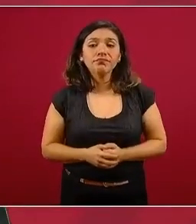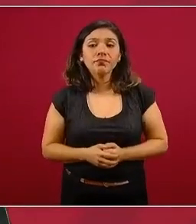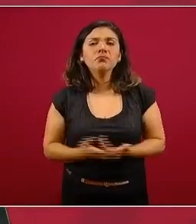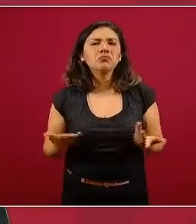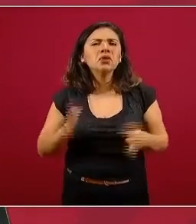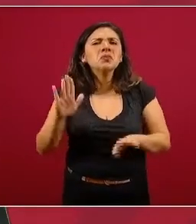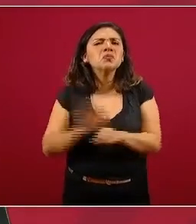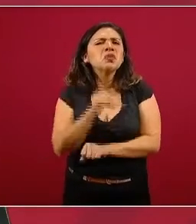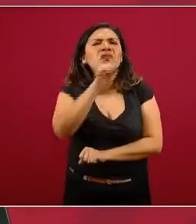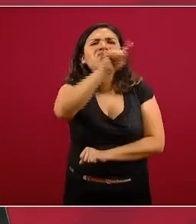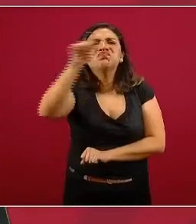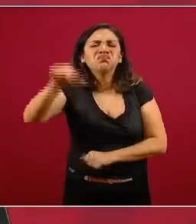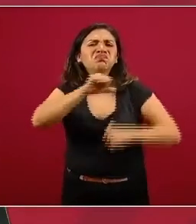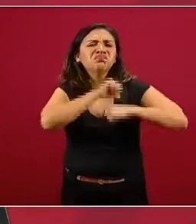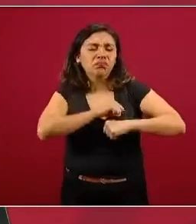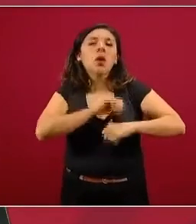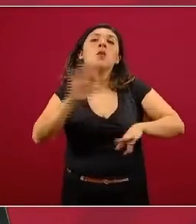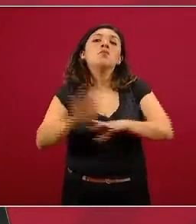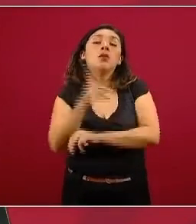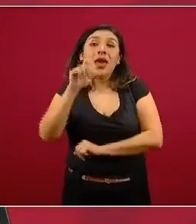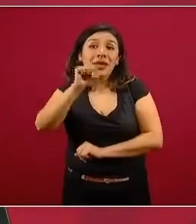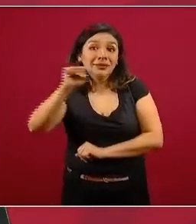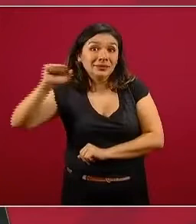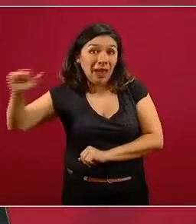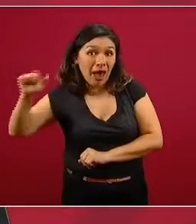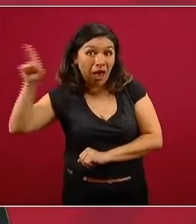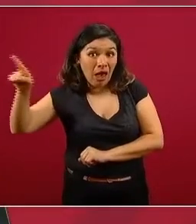¿Por qué razón? Porque la Secretaría de Salud